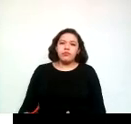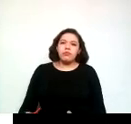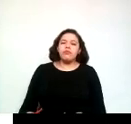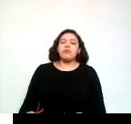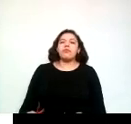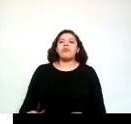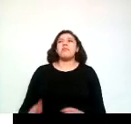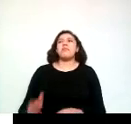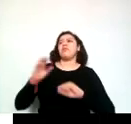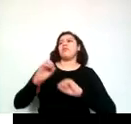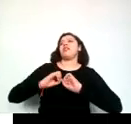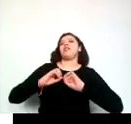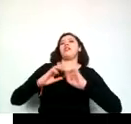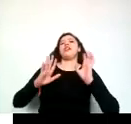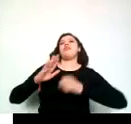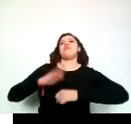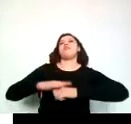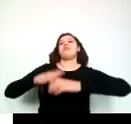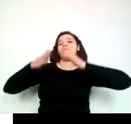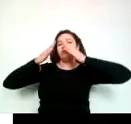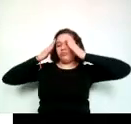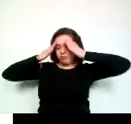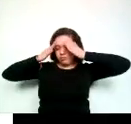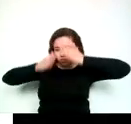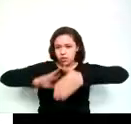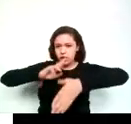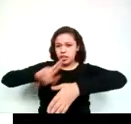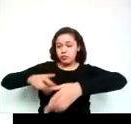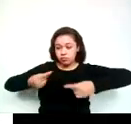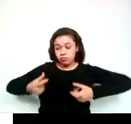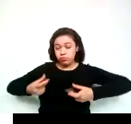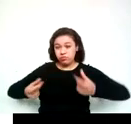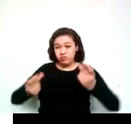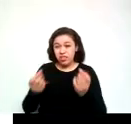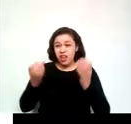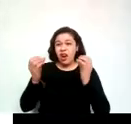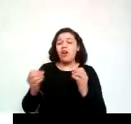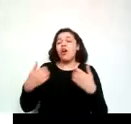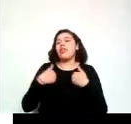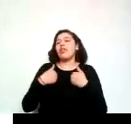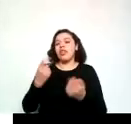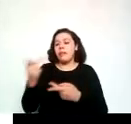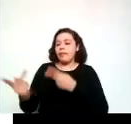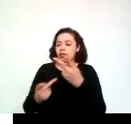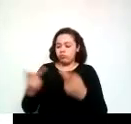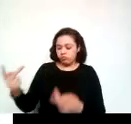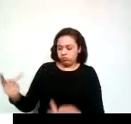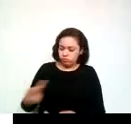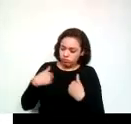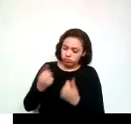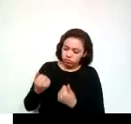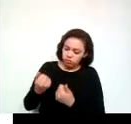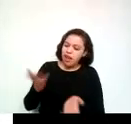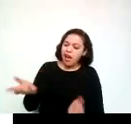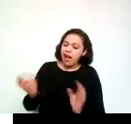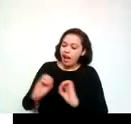más concentrados en contestar rápido por el tiempo que en entender lo que se está preguntando y